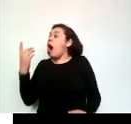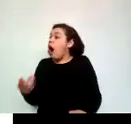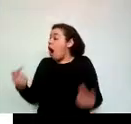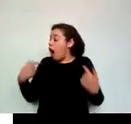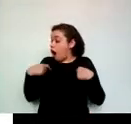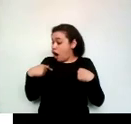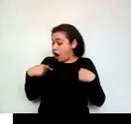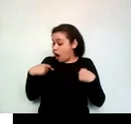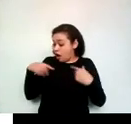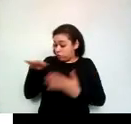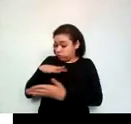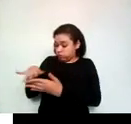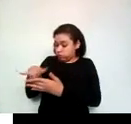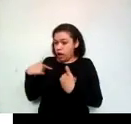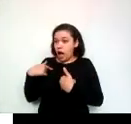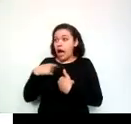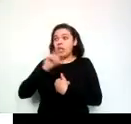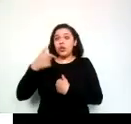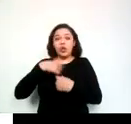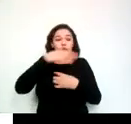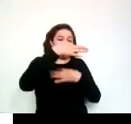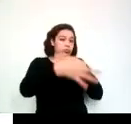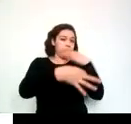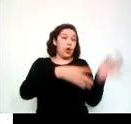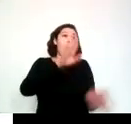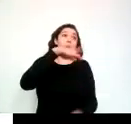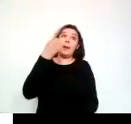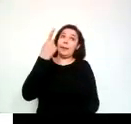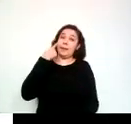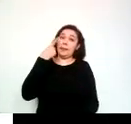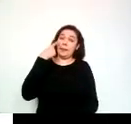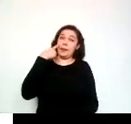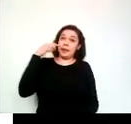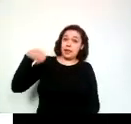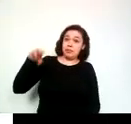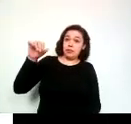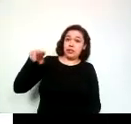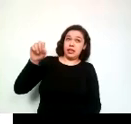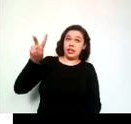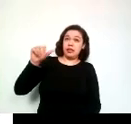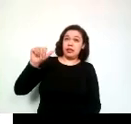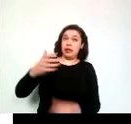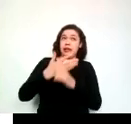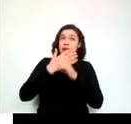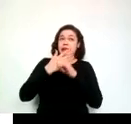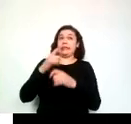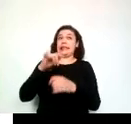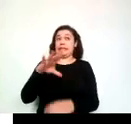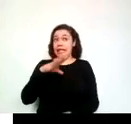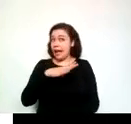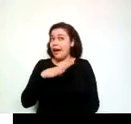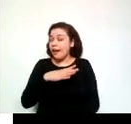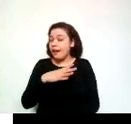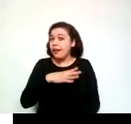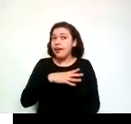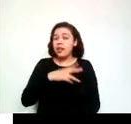un colaborador en específico y decir, oye, es que Minerva Cano sí tiene un